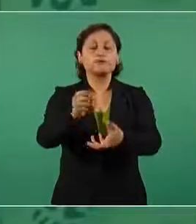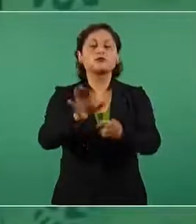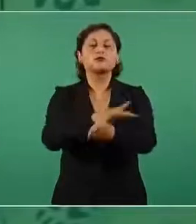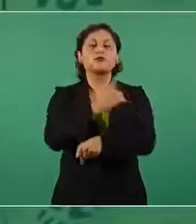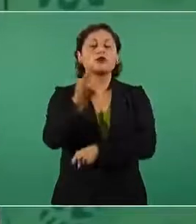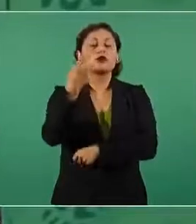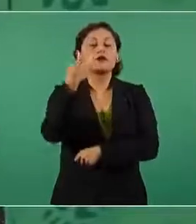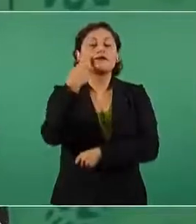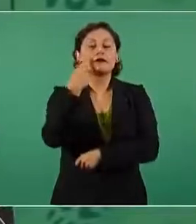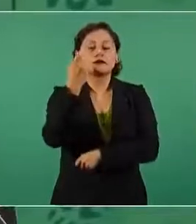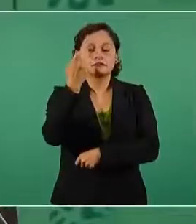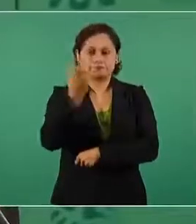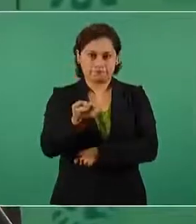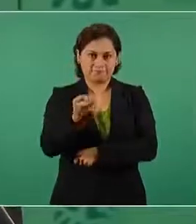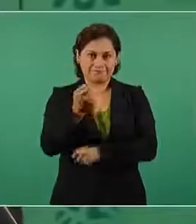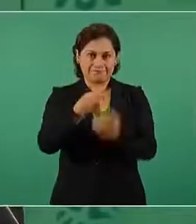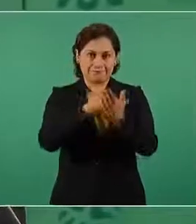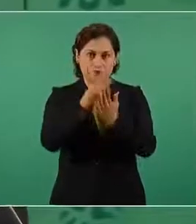significa pagar